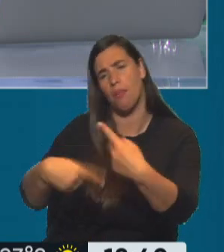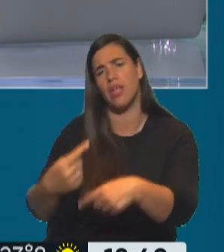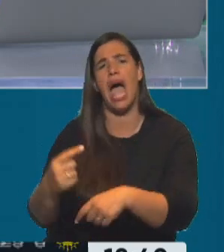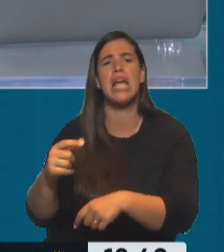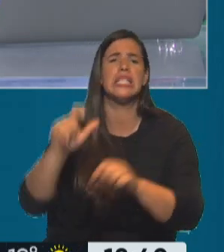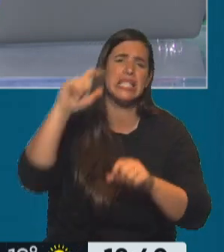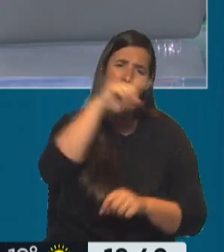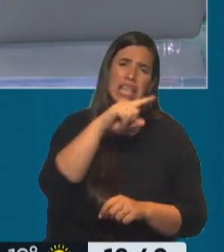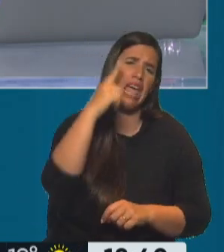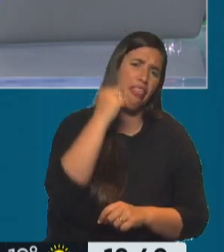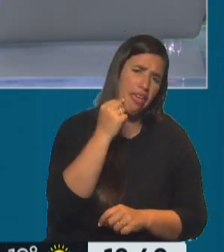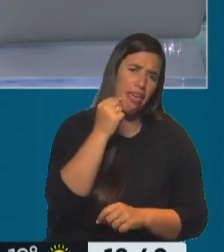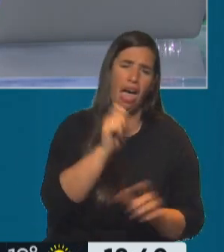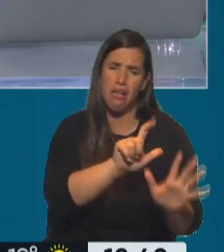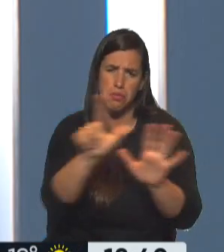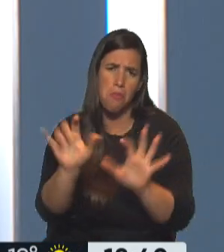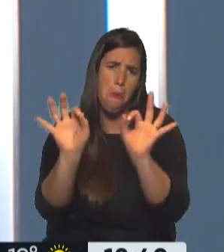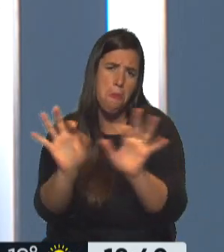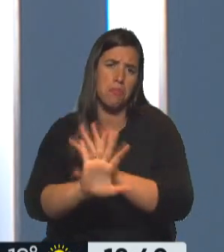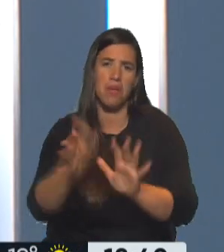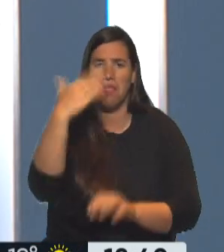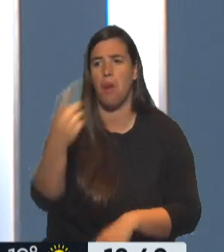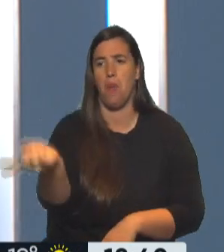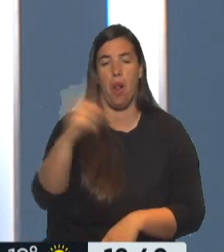tratamiento y me lo trae. Bien, bueno,